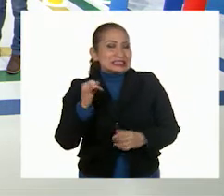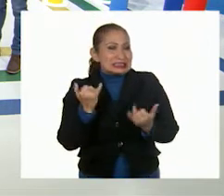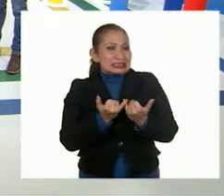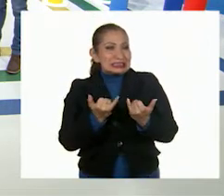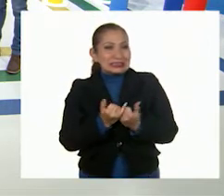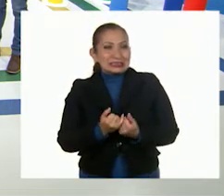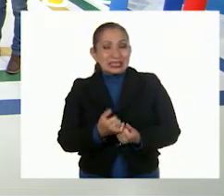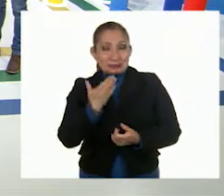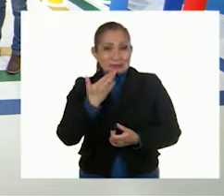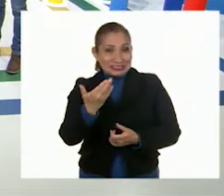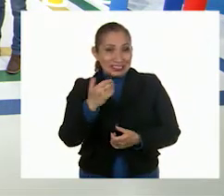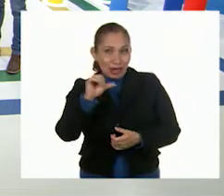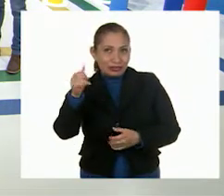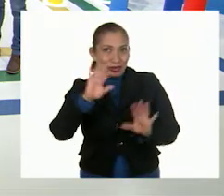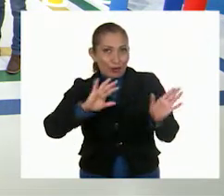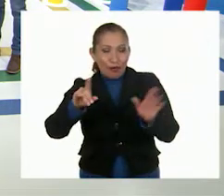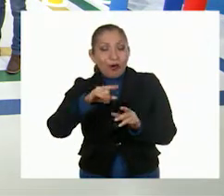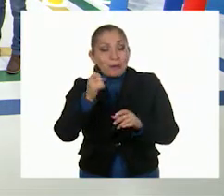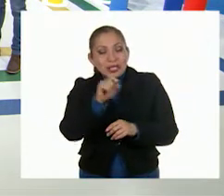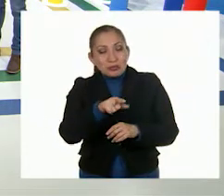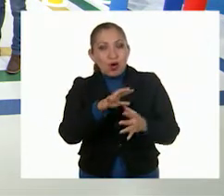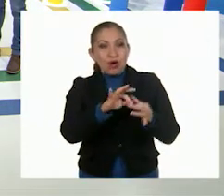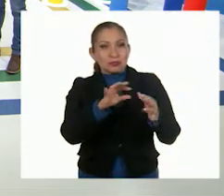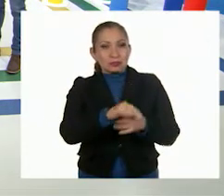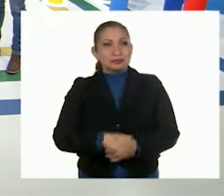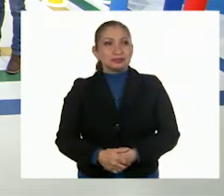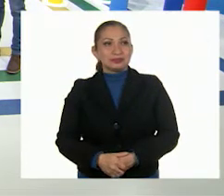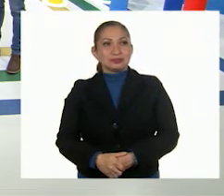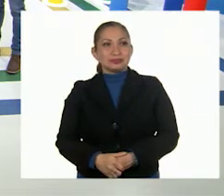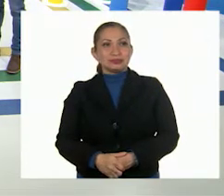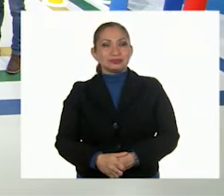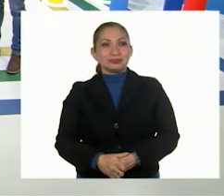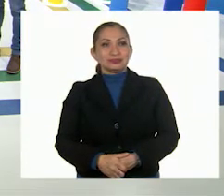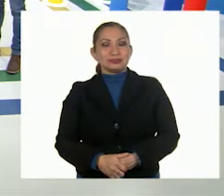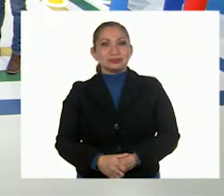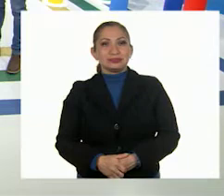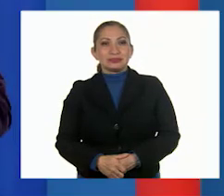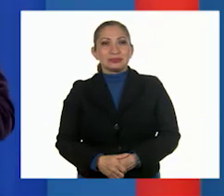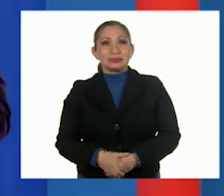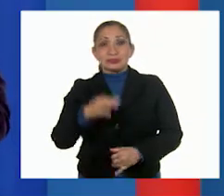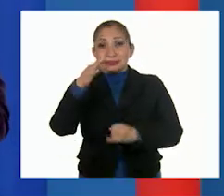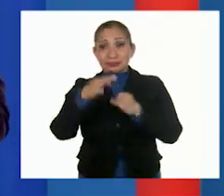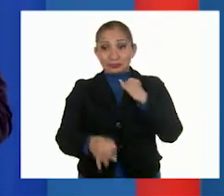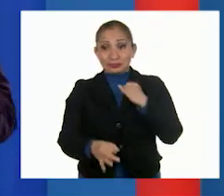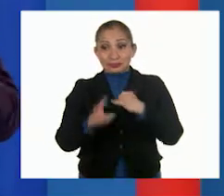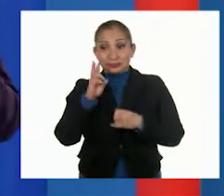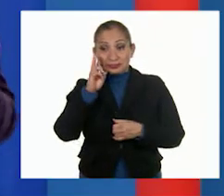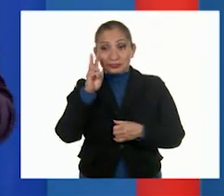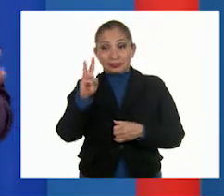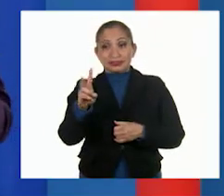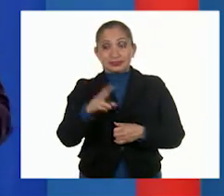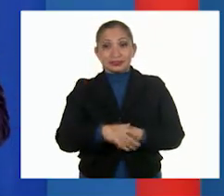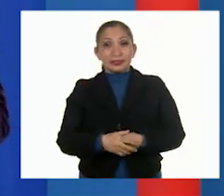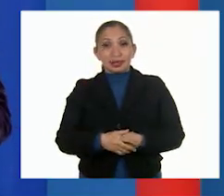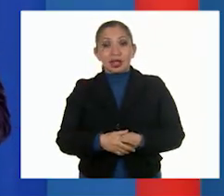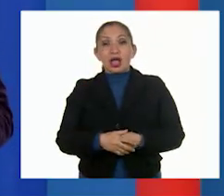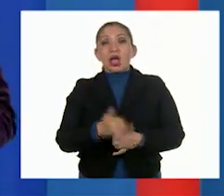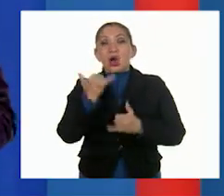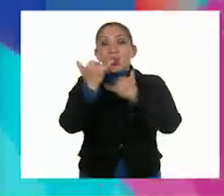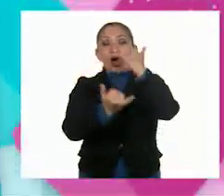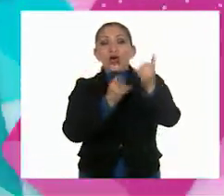Y ese también es muy bueno. Muy ok. Bien. Y bueno, por último, veamos el juego de